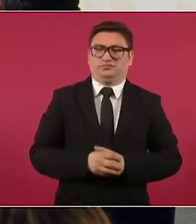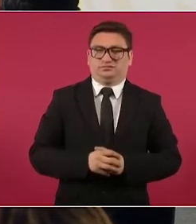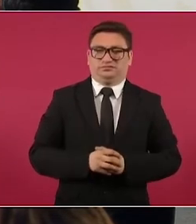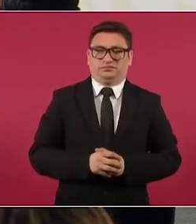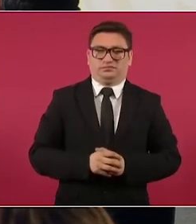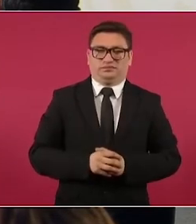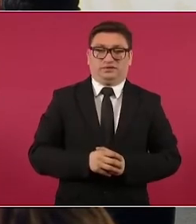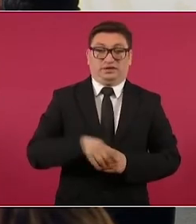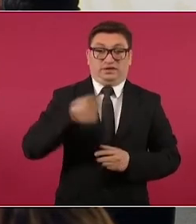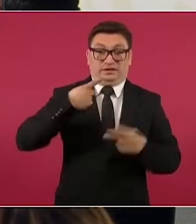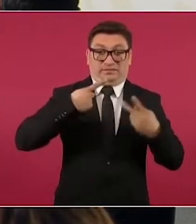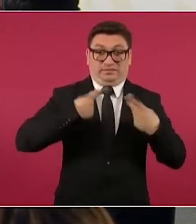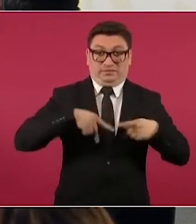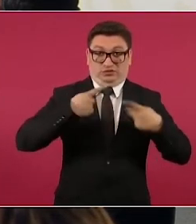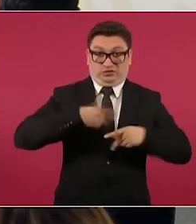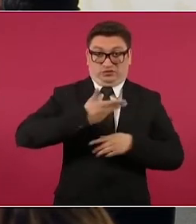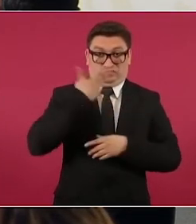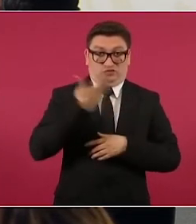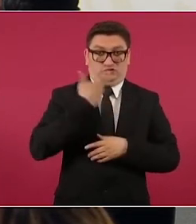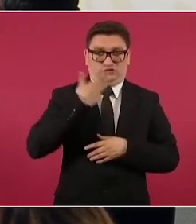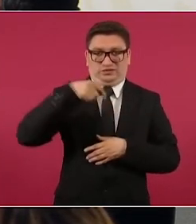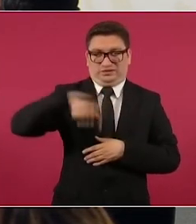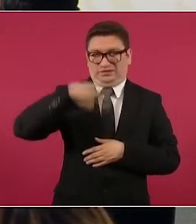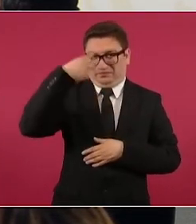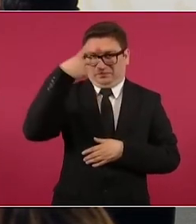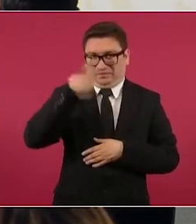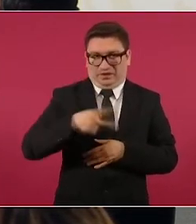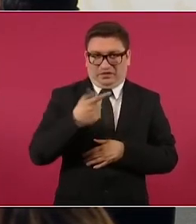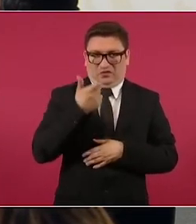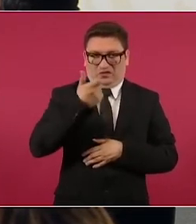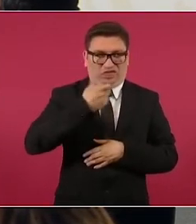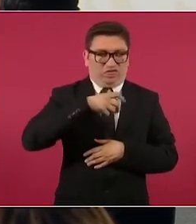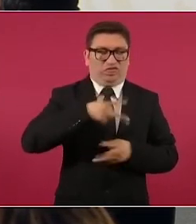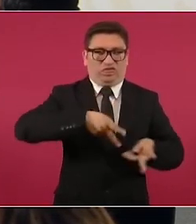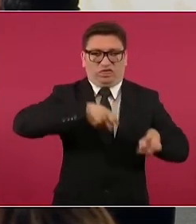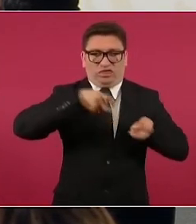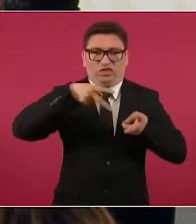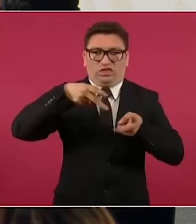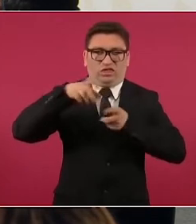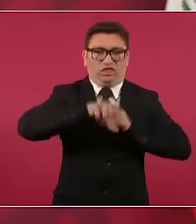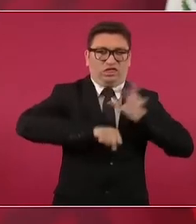Quienes se dedicaron a saquear al país van